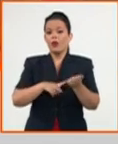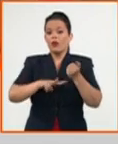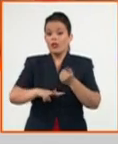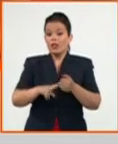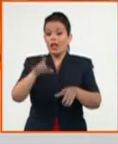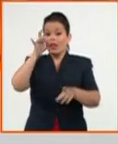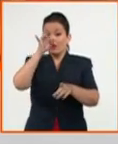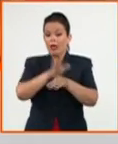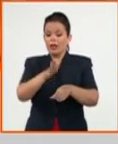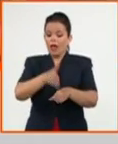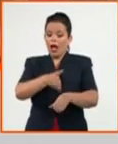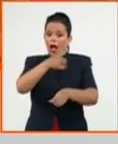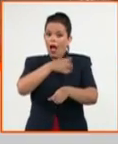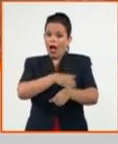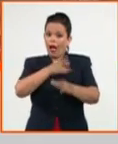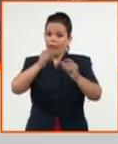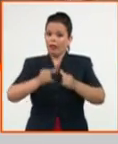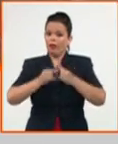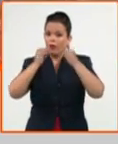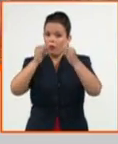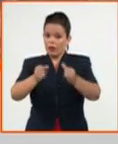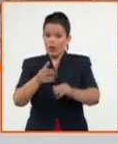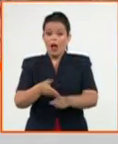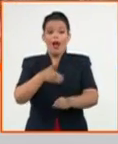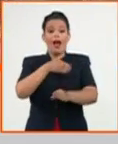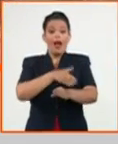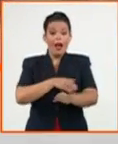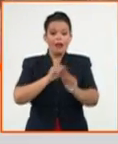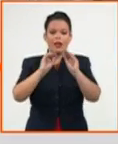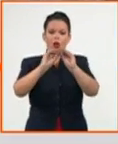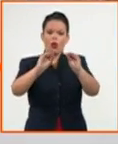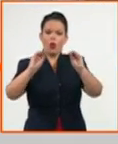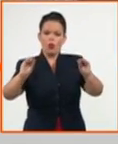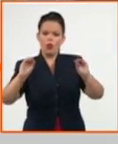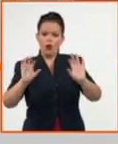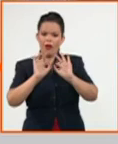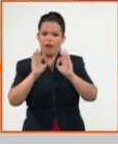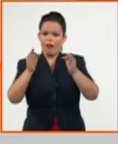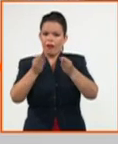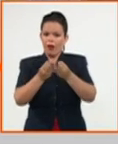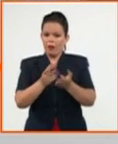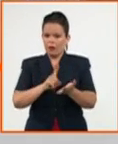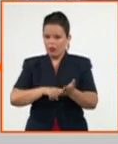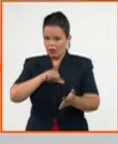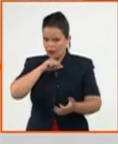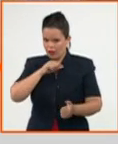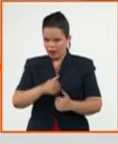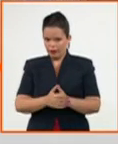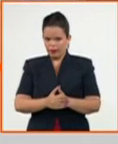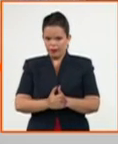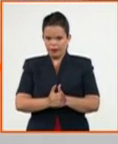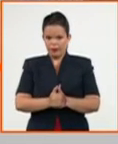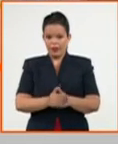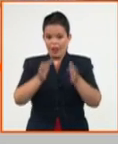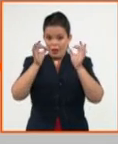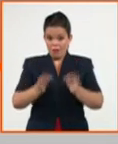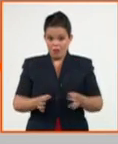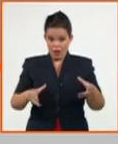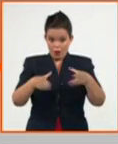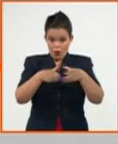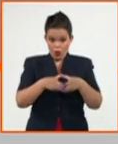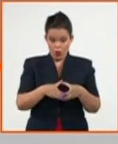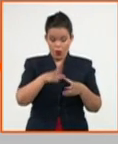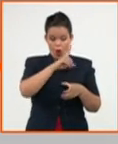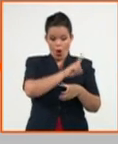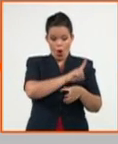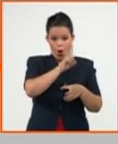se convocarán a los a los padres a las familias en graduar cómo fue como está haciendo este grupo de lo mismo y los grupos pero debe ser en el